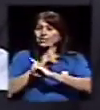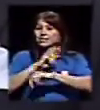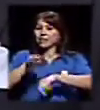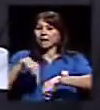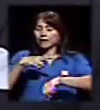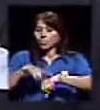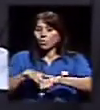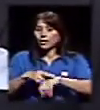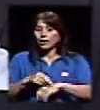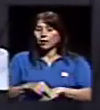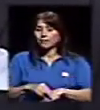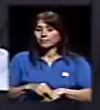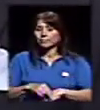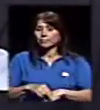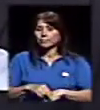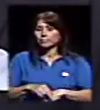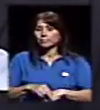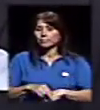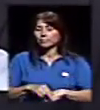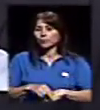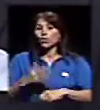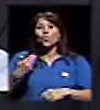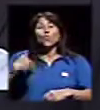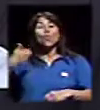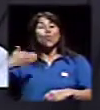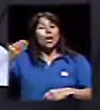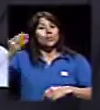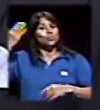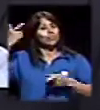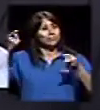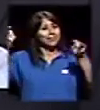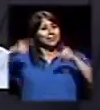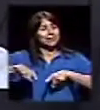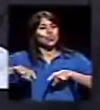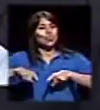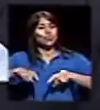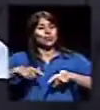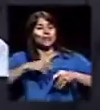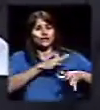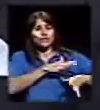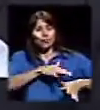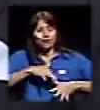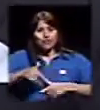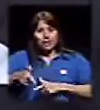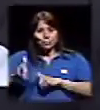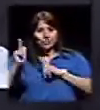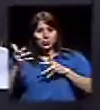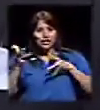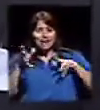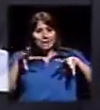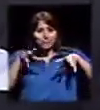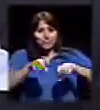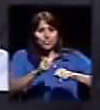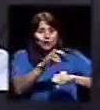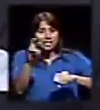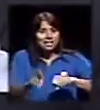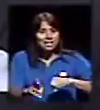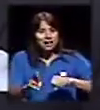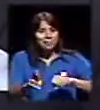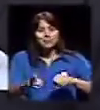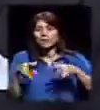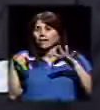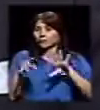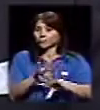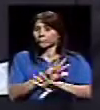República, ¿verdad? Frente a la invasión filibustera, dándole a esa clase costarricense